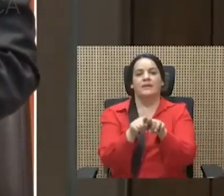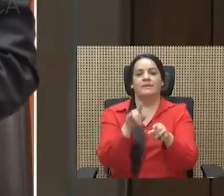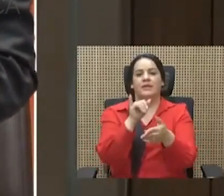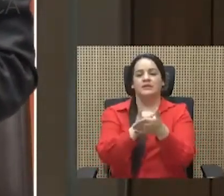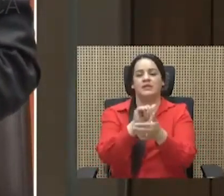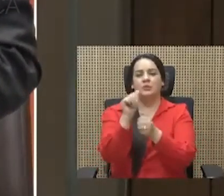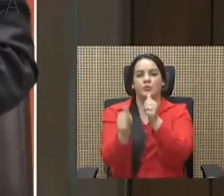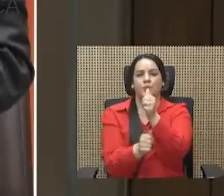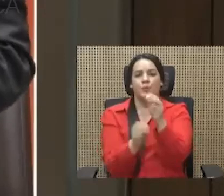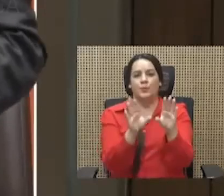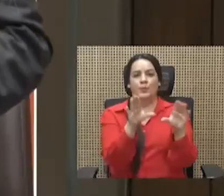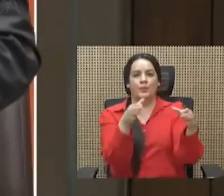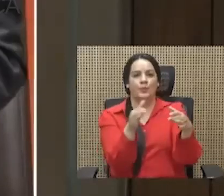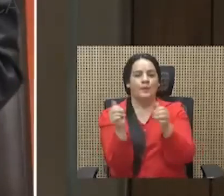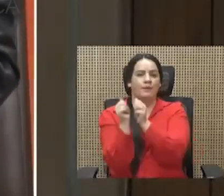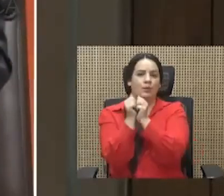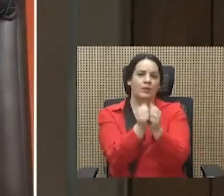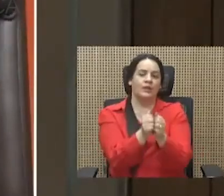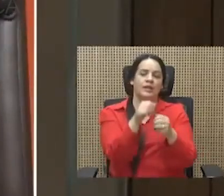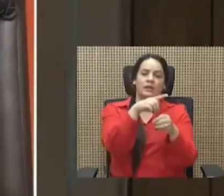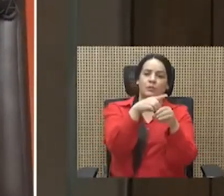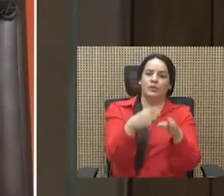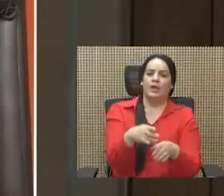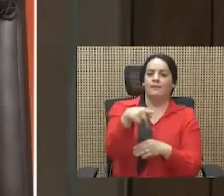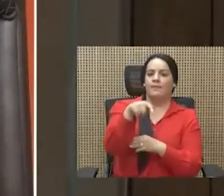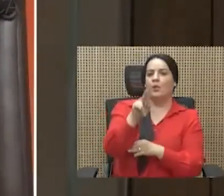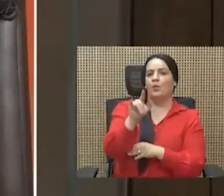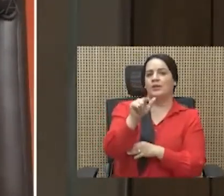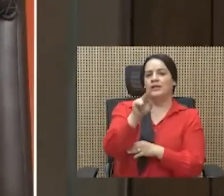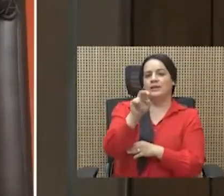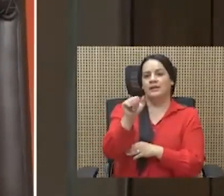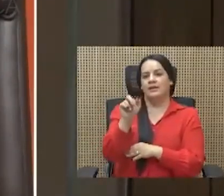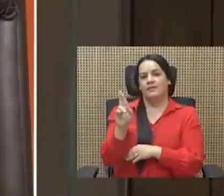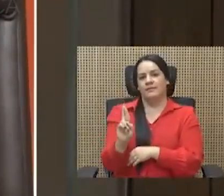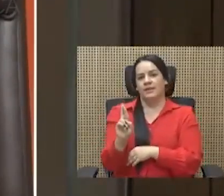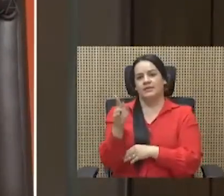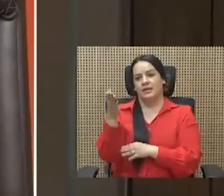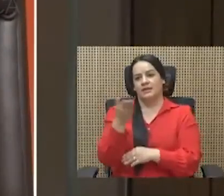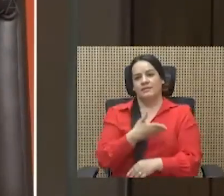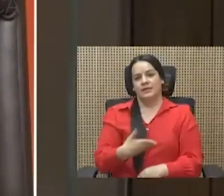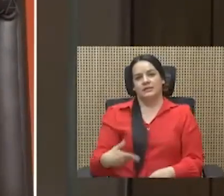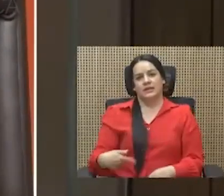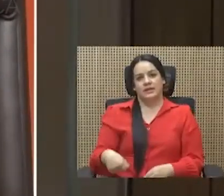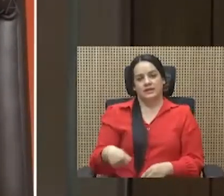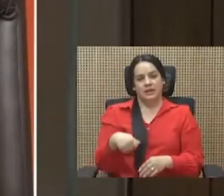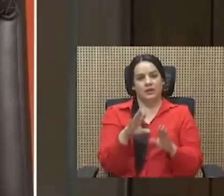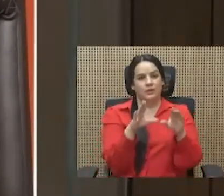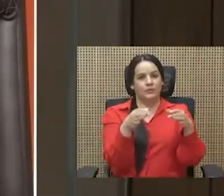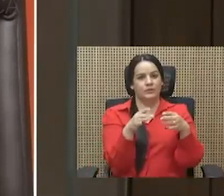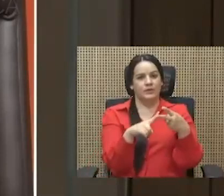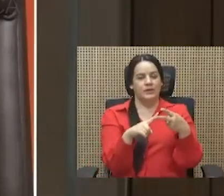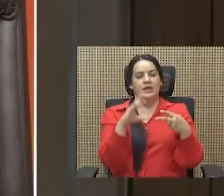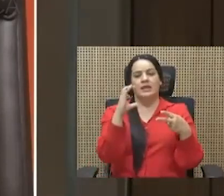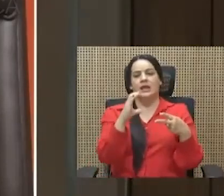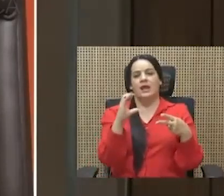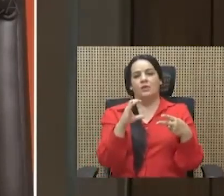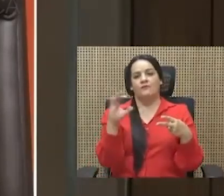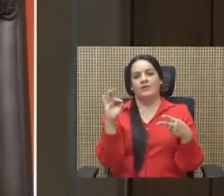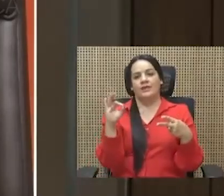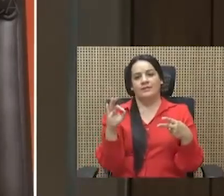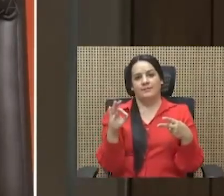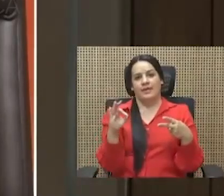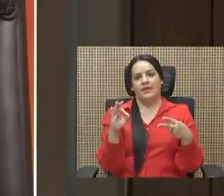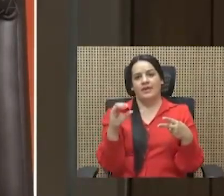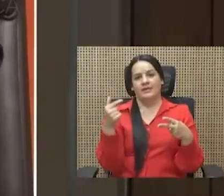la diputada Paulina Ramírez, presidenta de la comisión, y el diputado Carlos Felipe García. Y juntos redactamos un texto